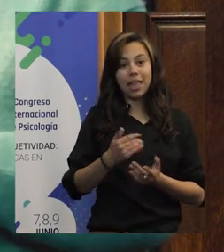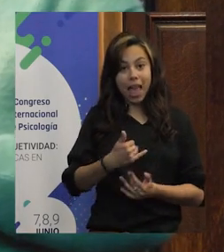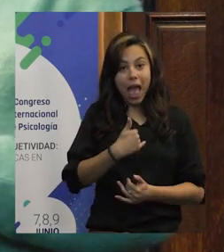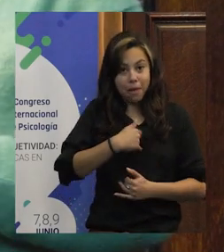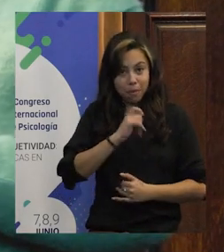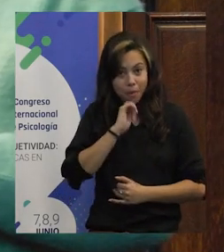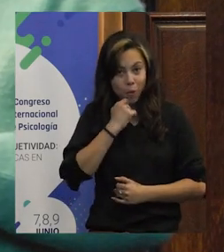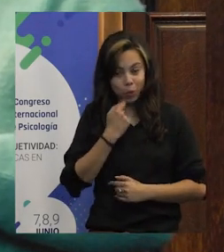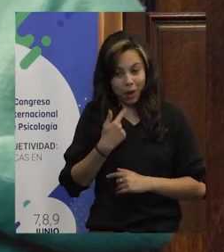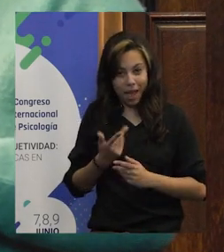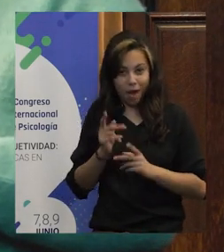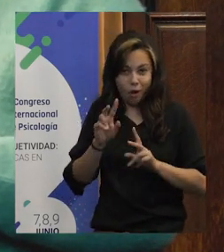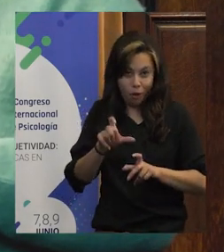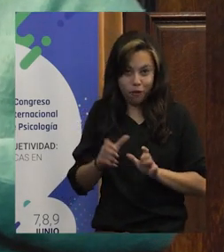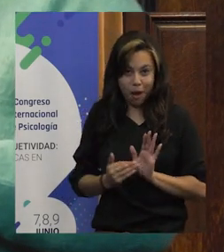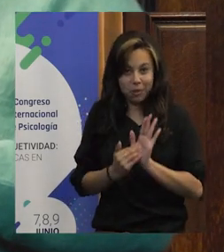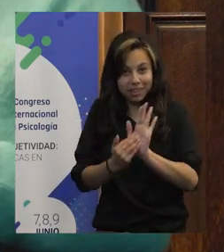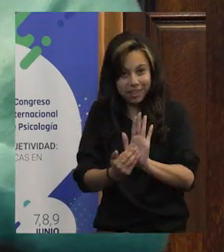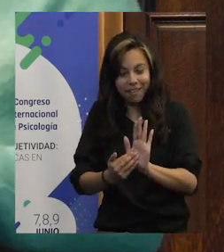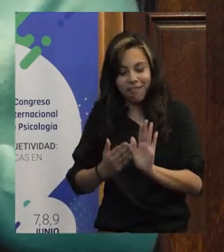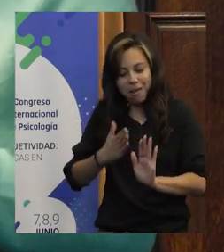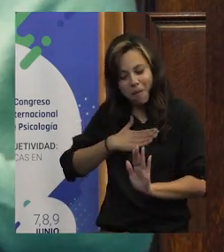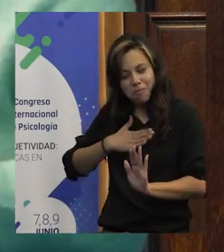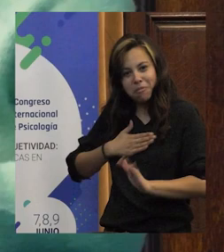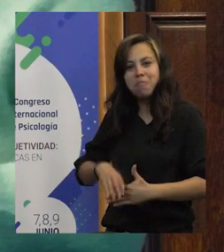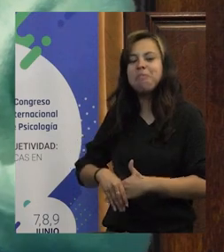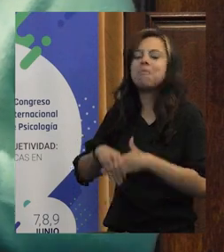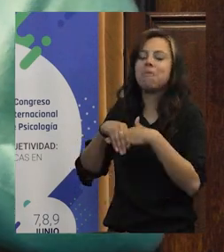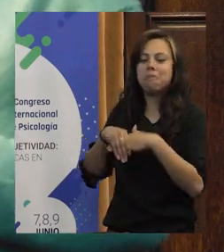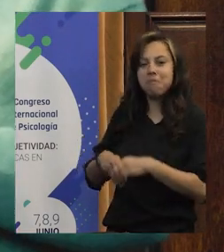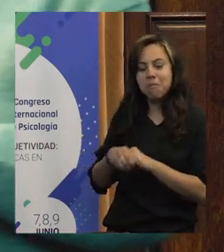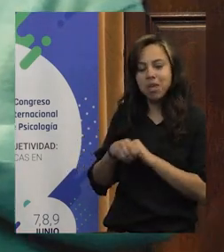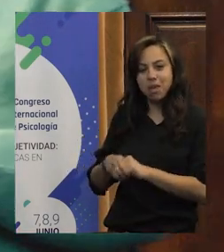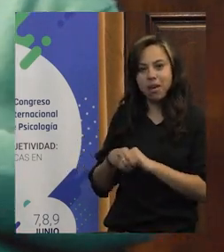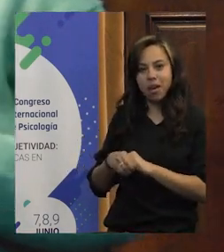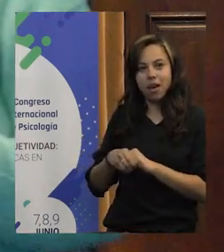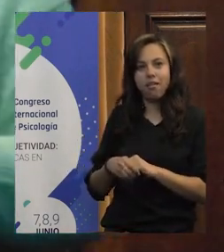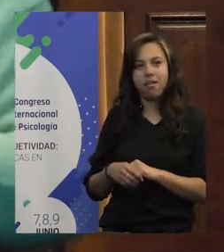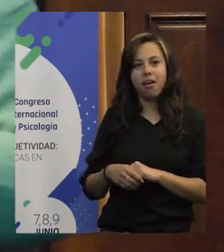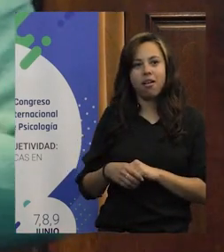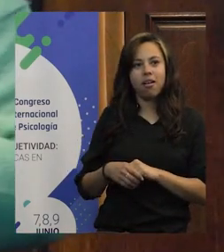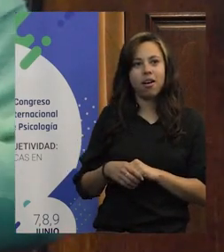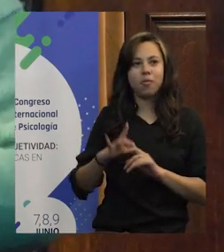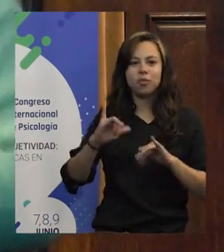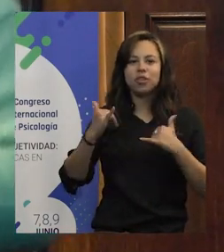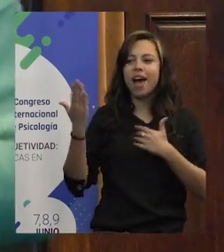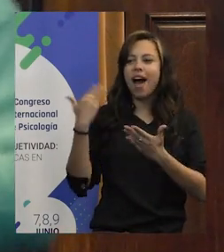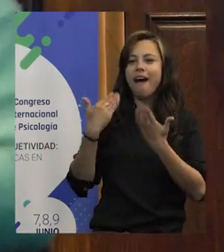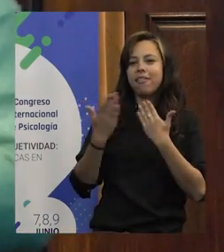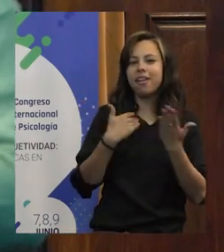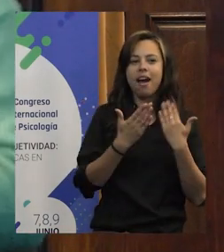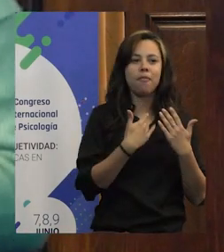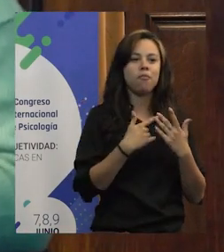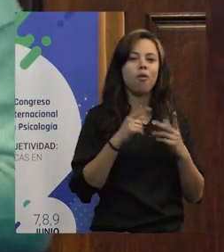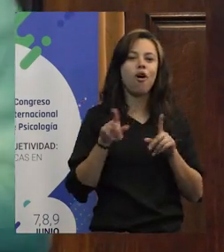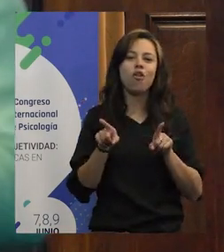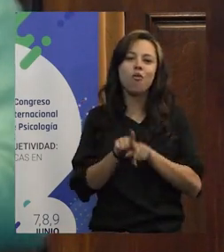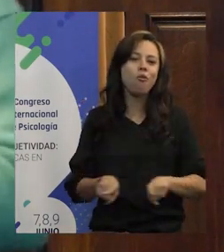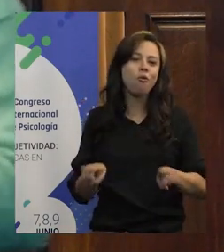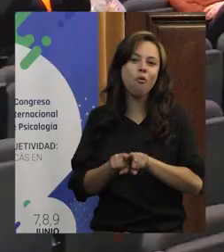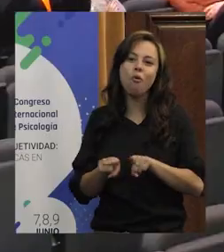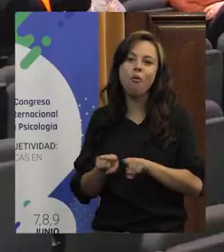gustaría presentarla también como una amiga conceptual, como decimos acá, una compañera